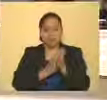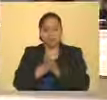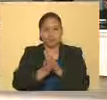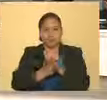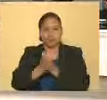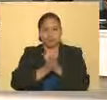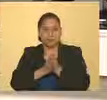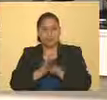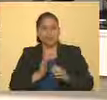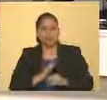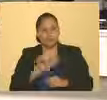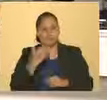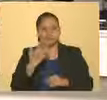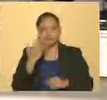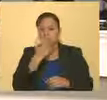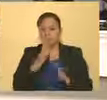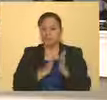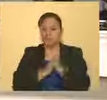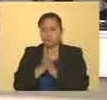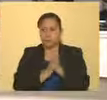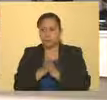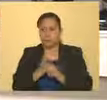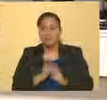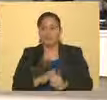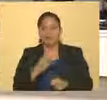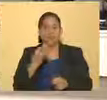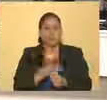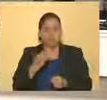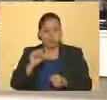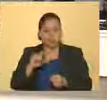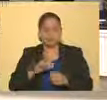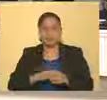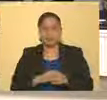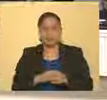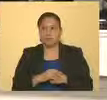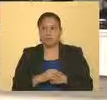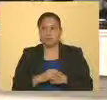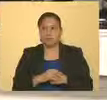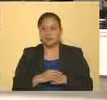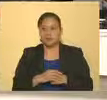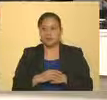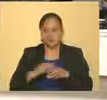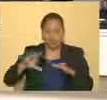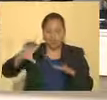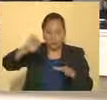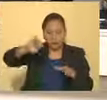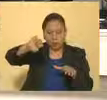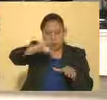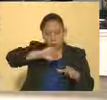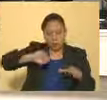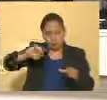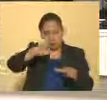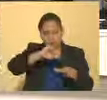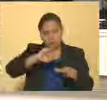Chocolate. Ay, qué rico, chocolate. Pues acá vamos con nuestra crema para batir.